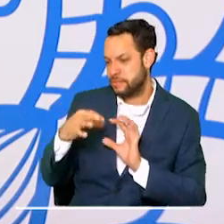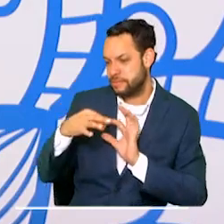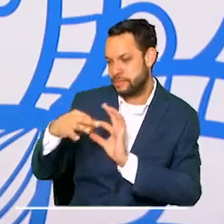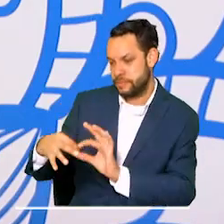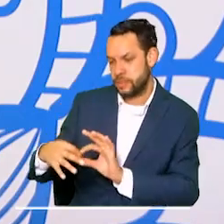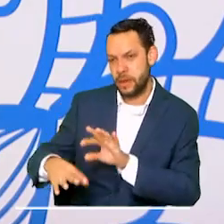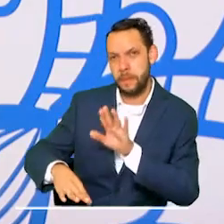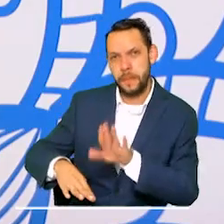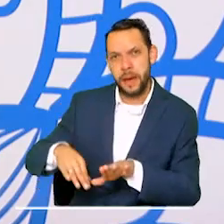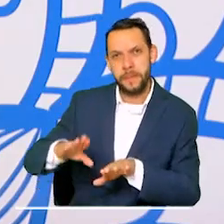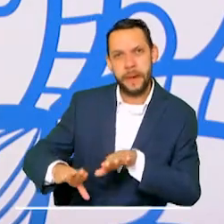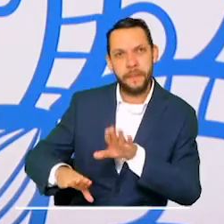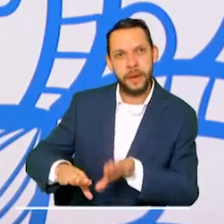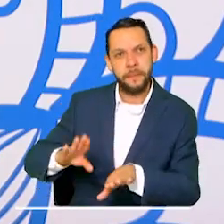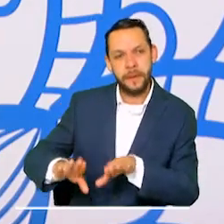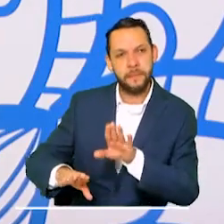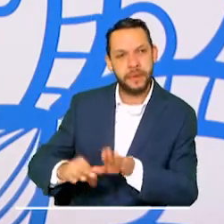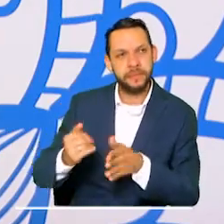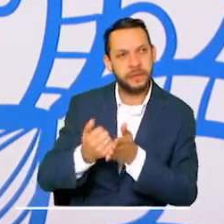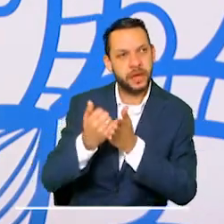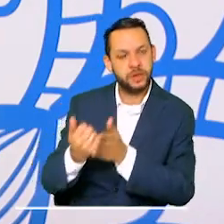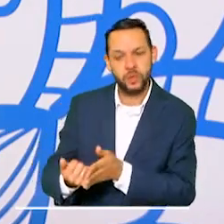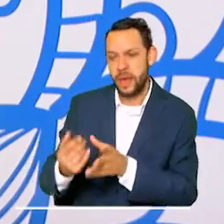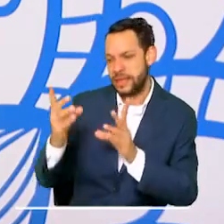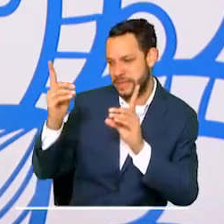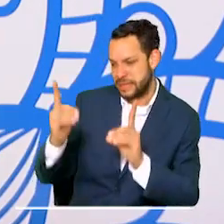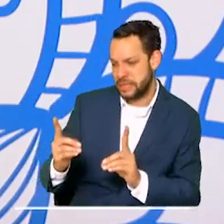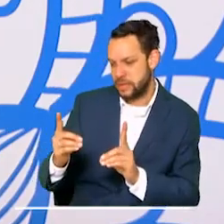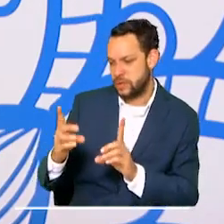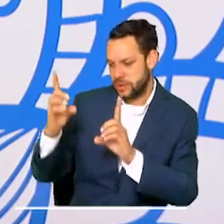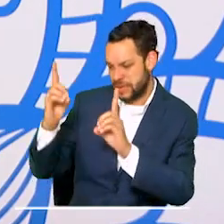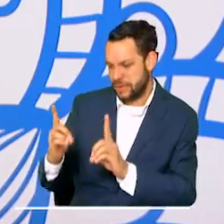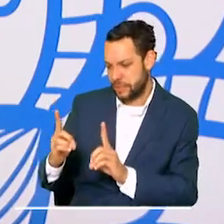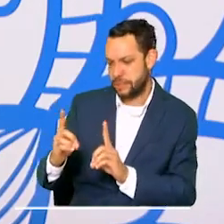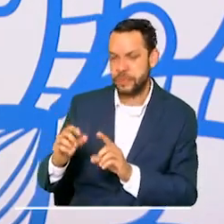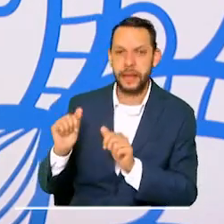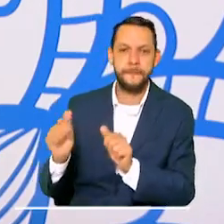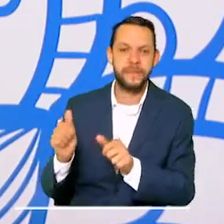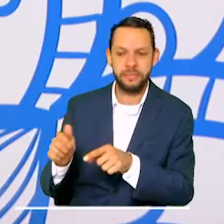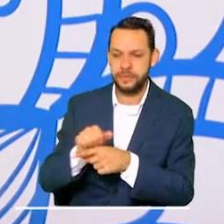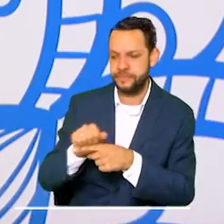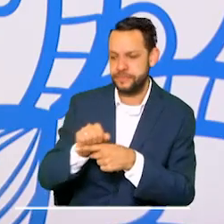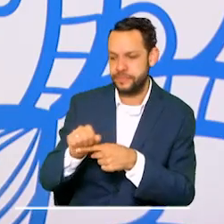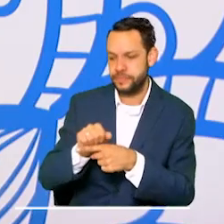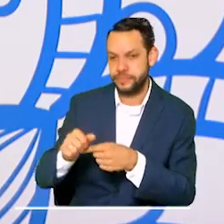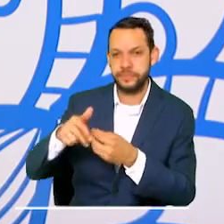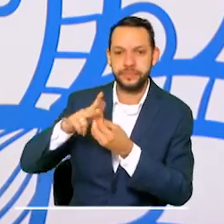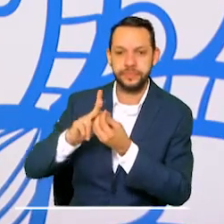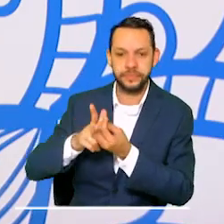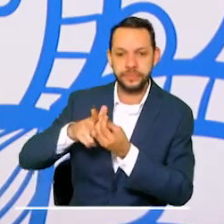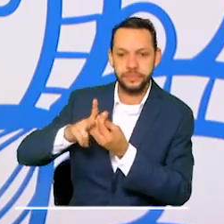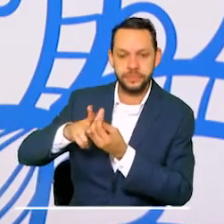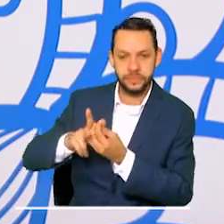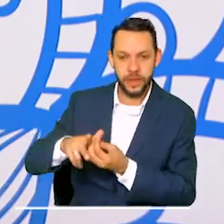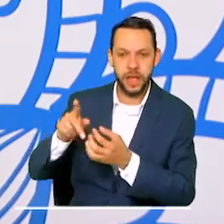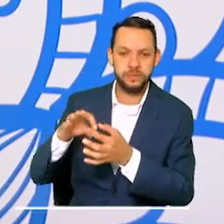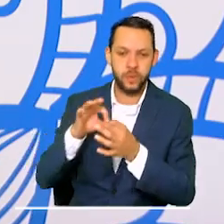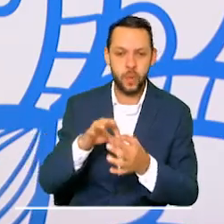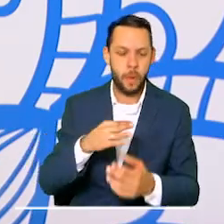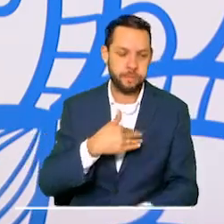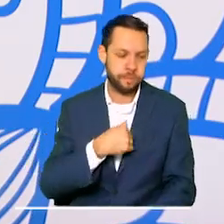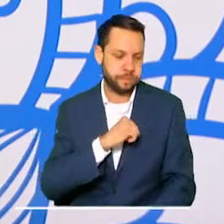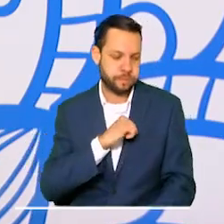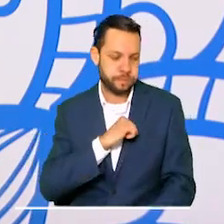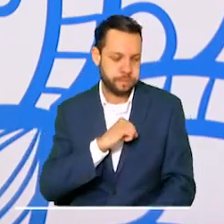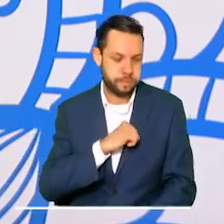él tomando esas decisiones conscientes, que allí es cuando el mindfulness se convierte en una herramienta cardinal para nosotros. Porque todas